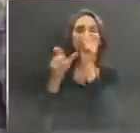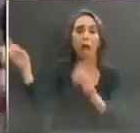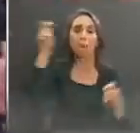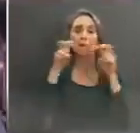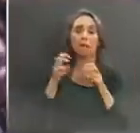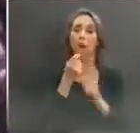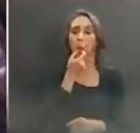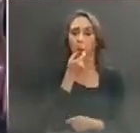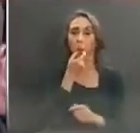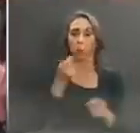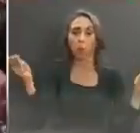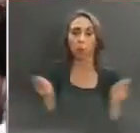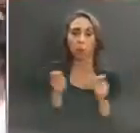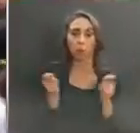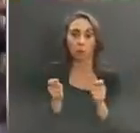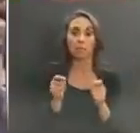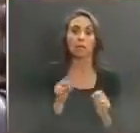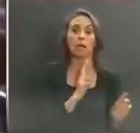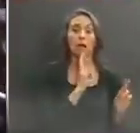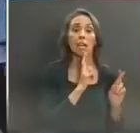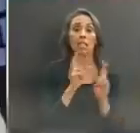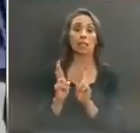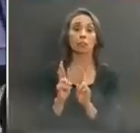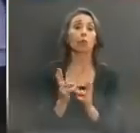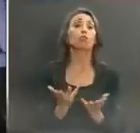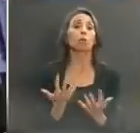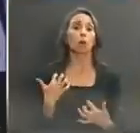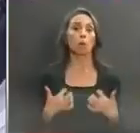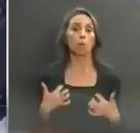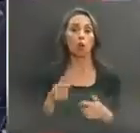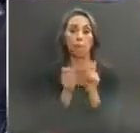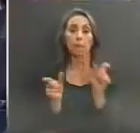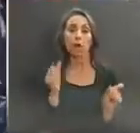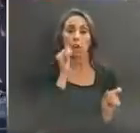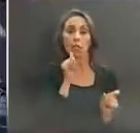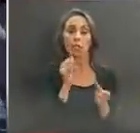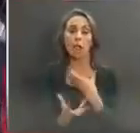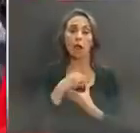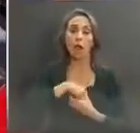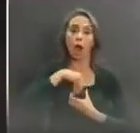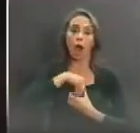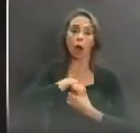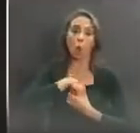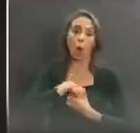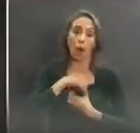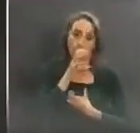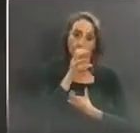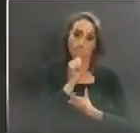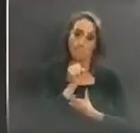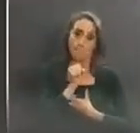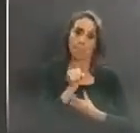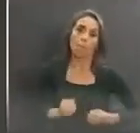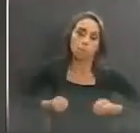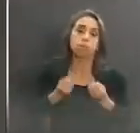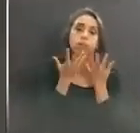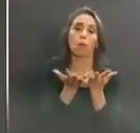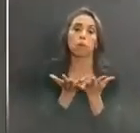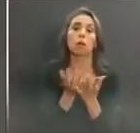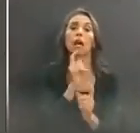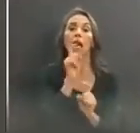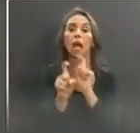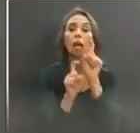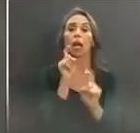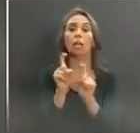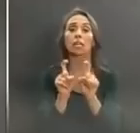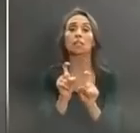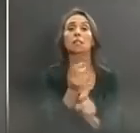Fue, en esencia, una reacción por la molestia que los iquiqueños tenían hasta hoy contenida. Buena parte de las críticas apuntan al